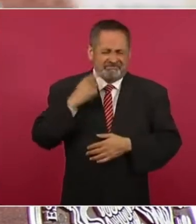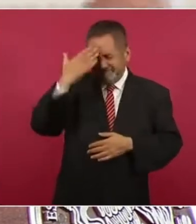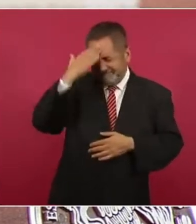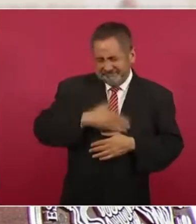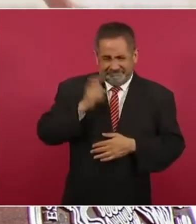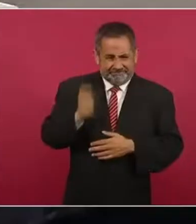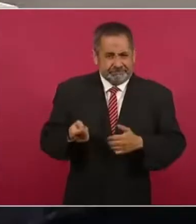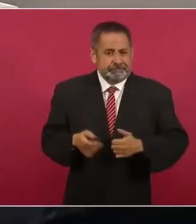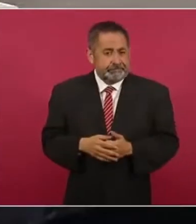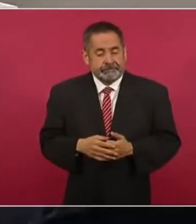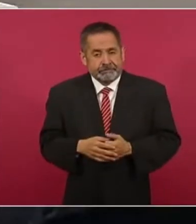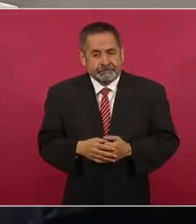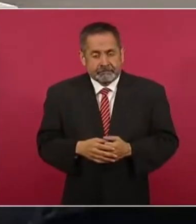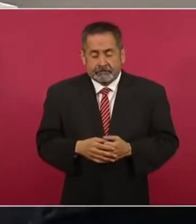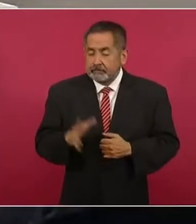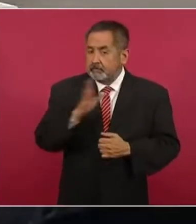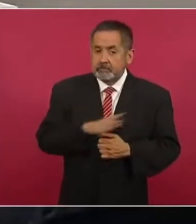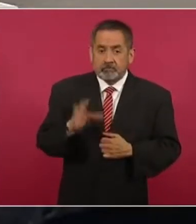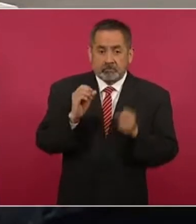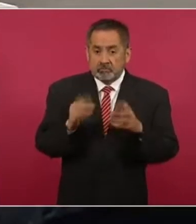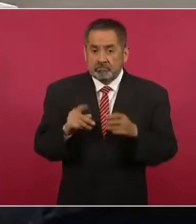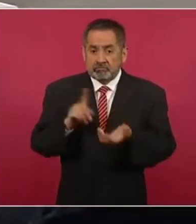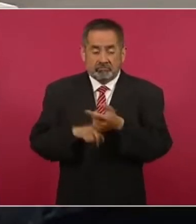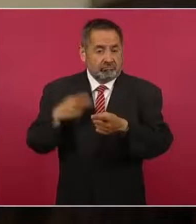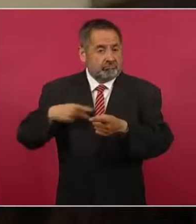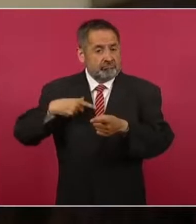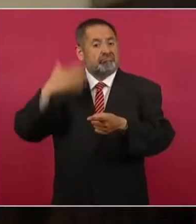Es un fenómeno.